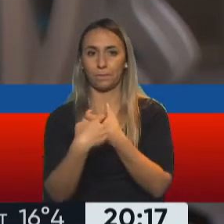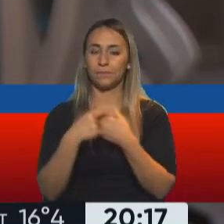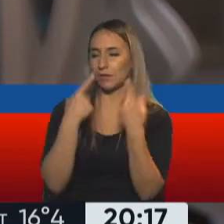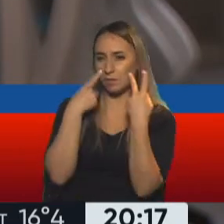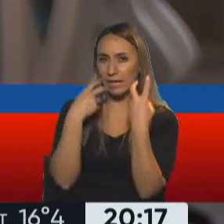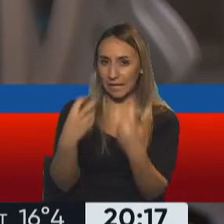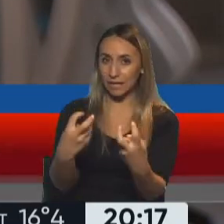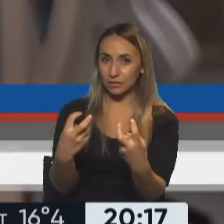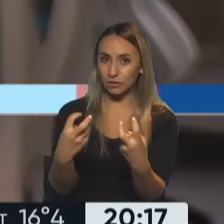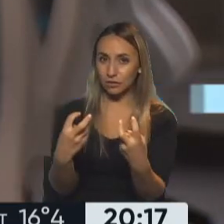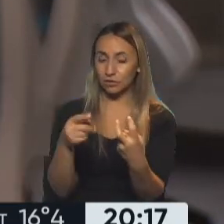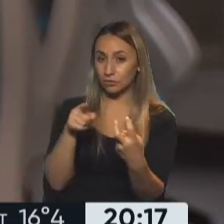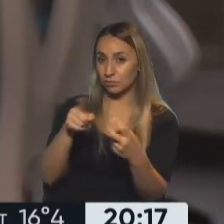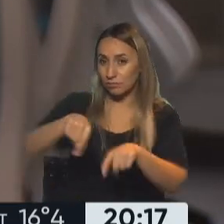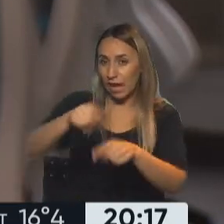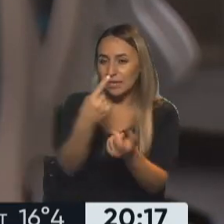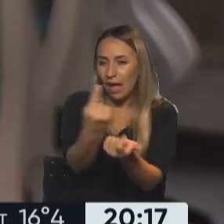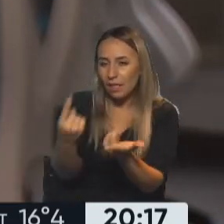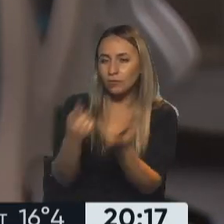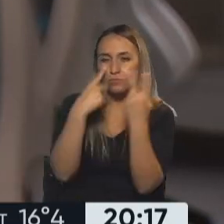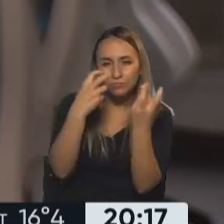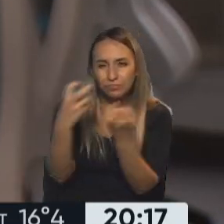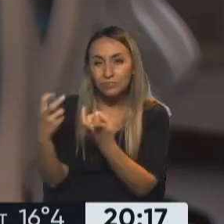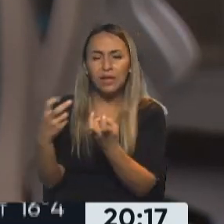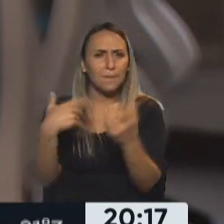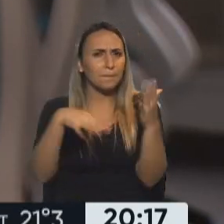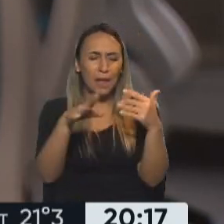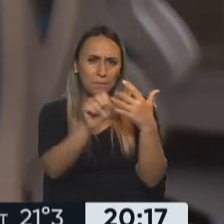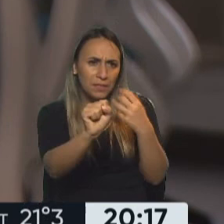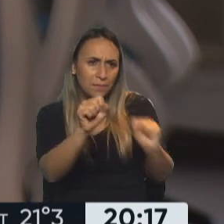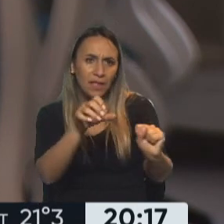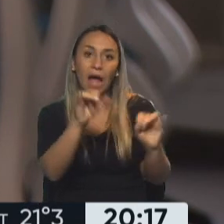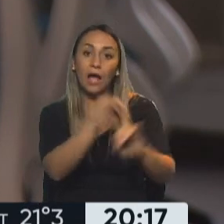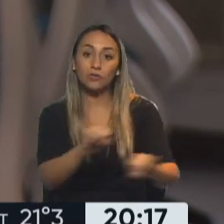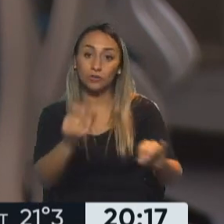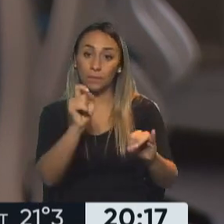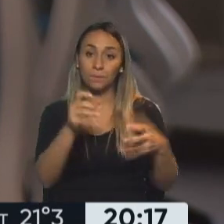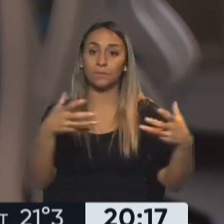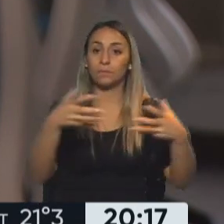y de hecho de los candidatos que más hemos encontrado captado anuncios desde la página de niveles del caño